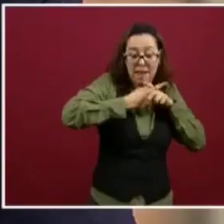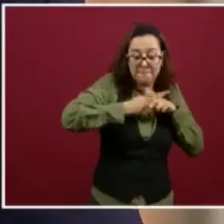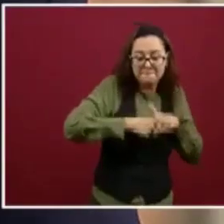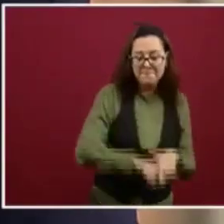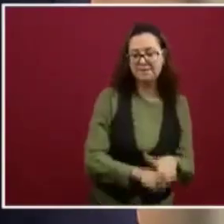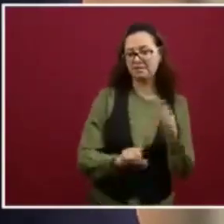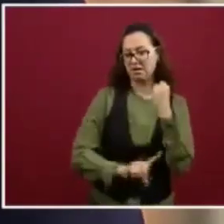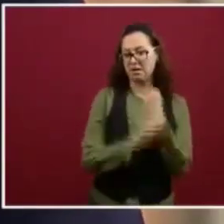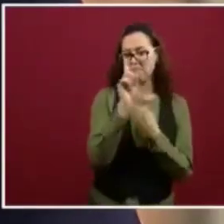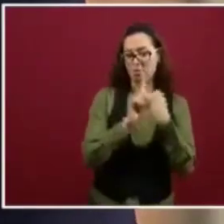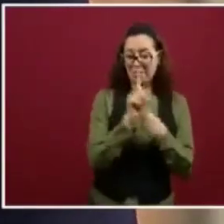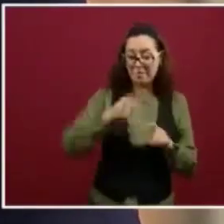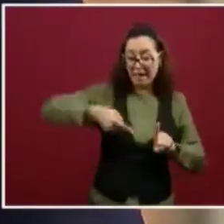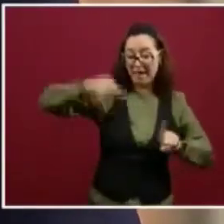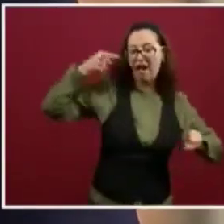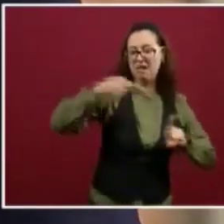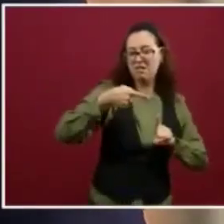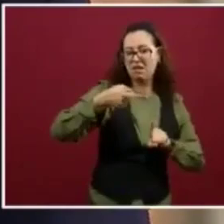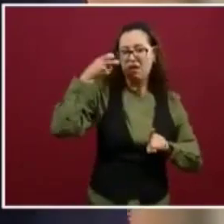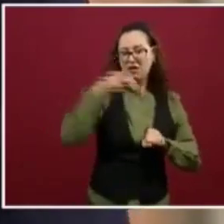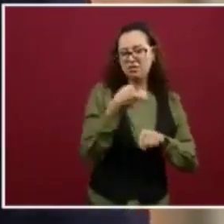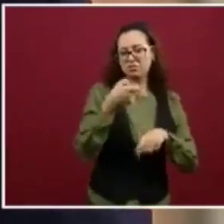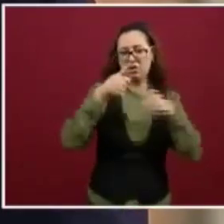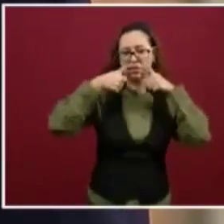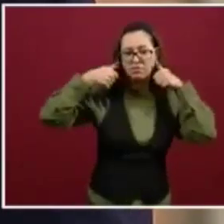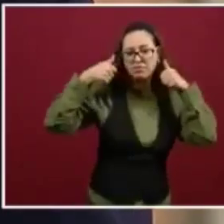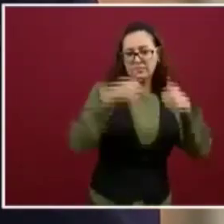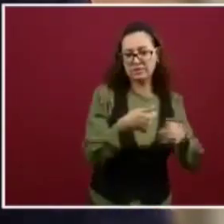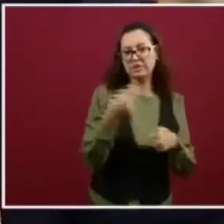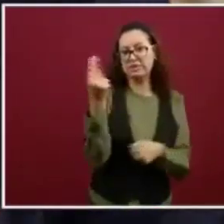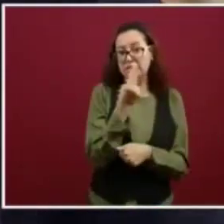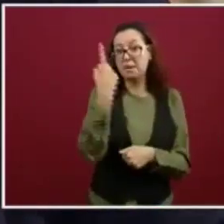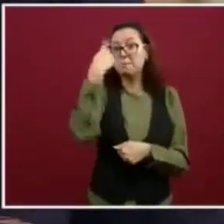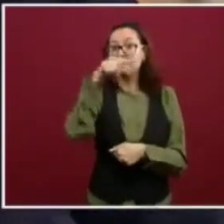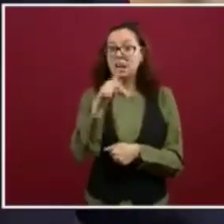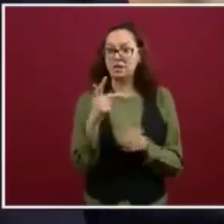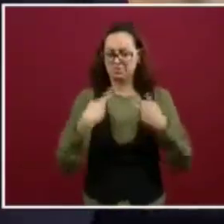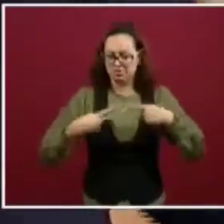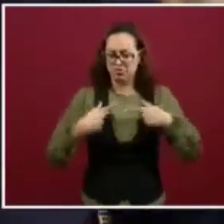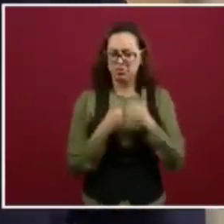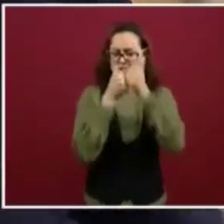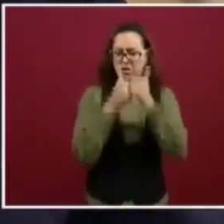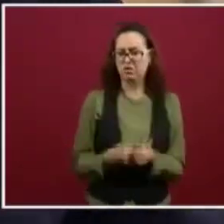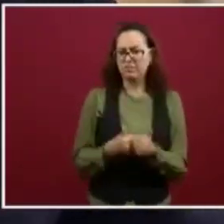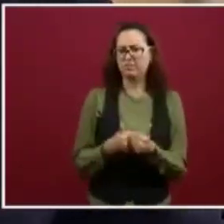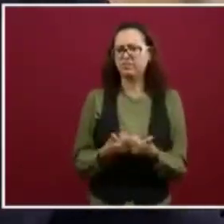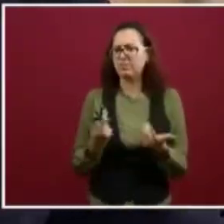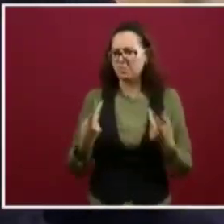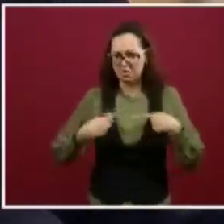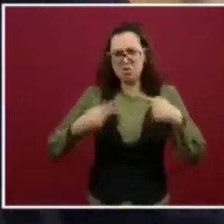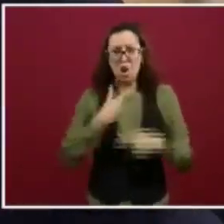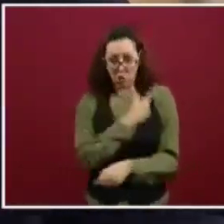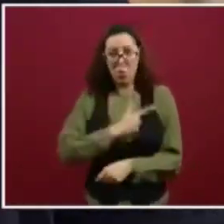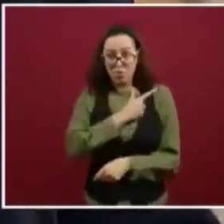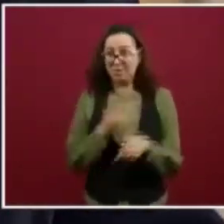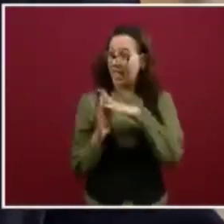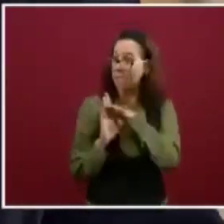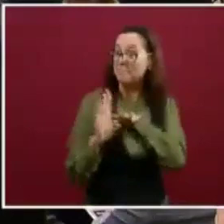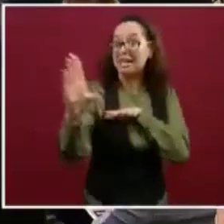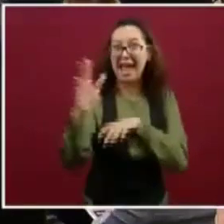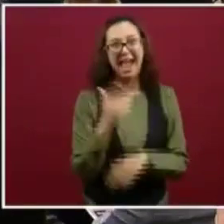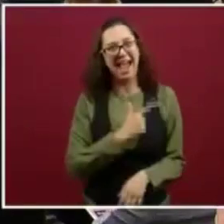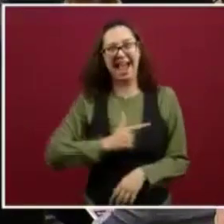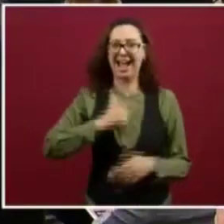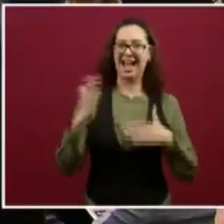donde tenemos que ir de frente para retener a las personas en su lugar. Si la gente no es que quiera migrar, no, es que tiene que